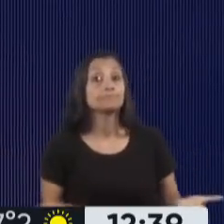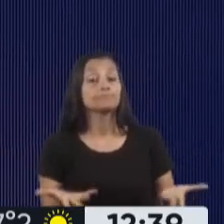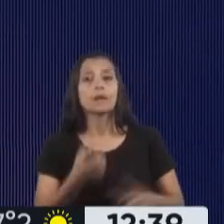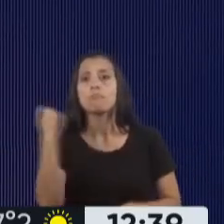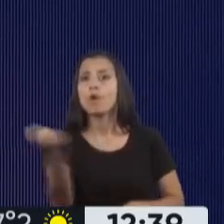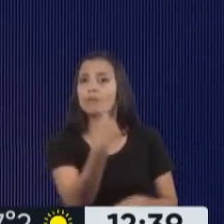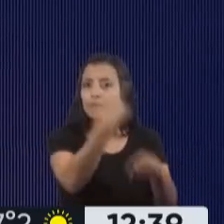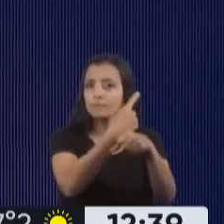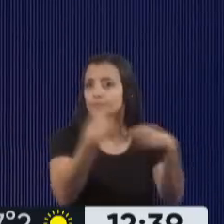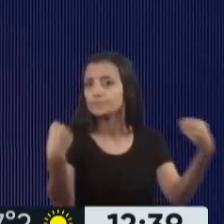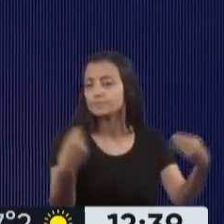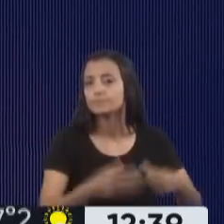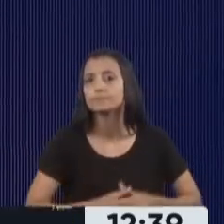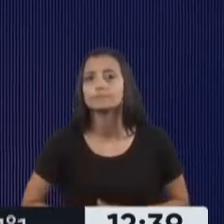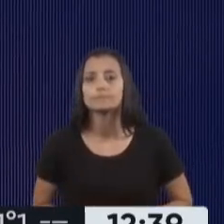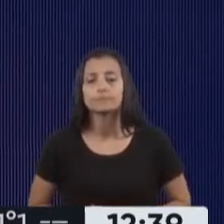Básicamente,